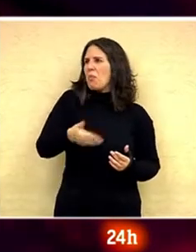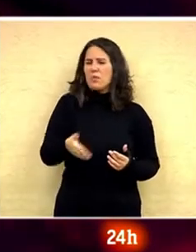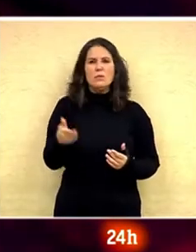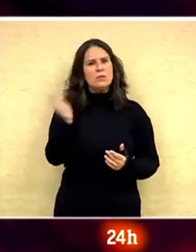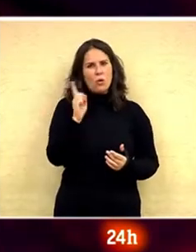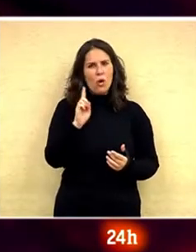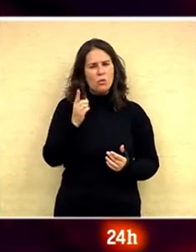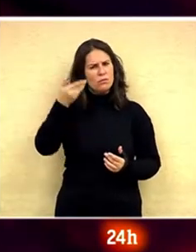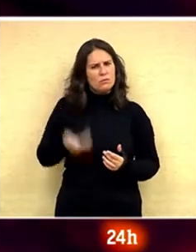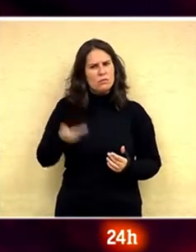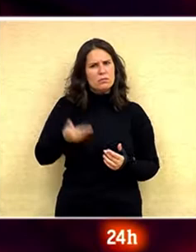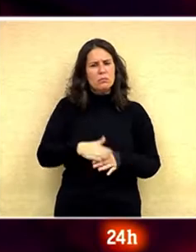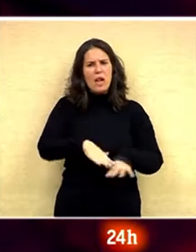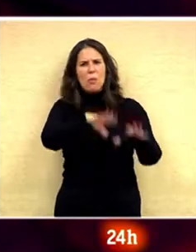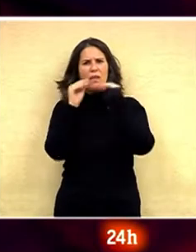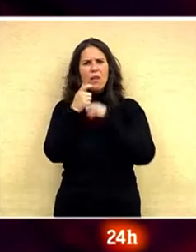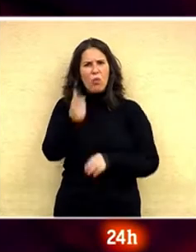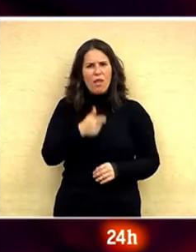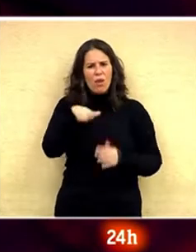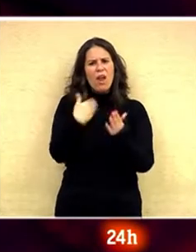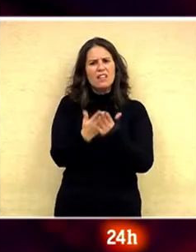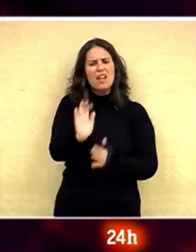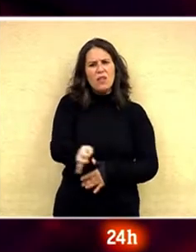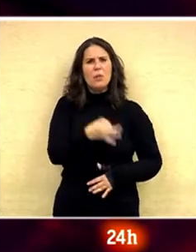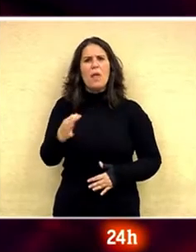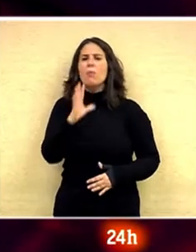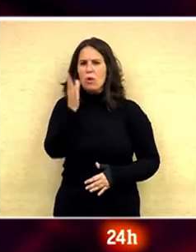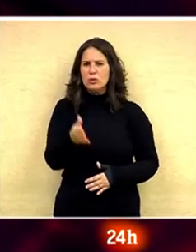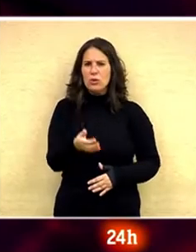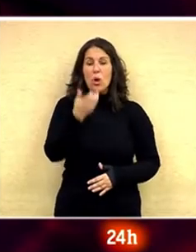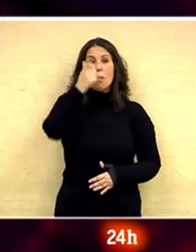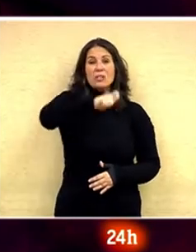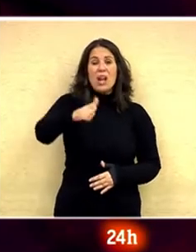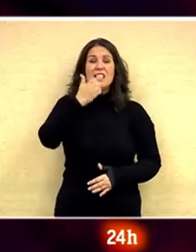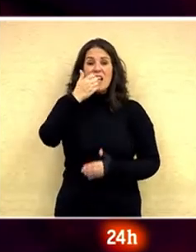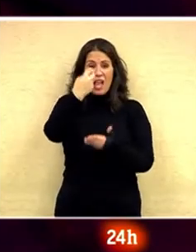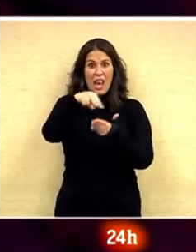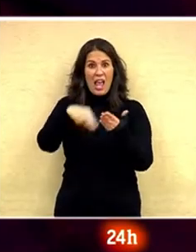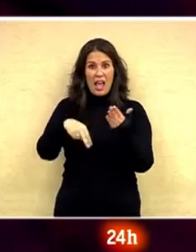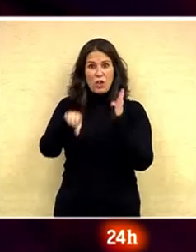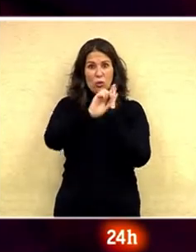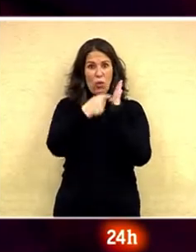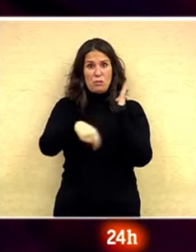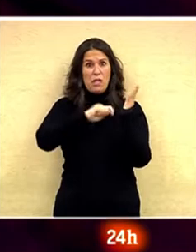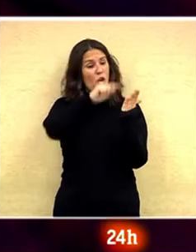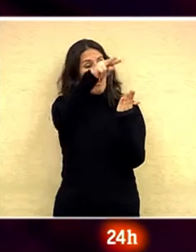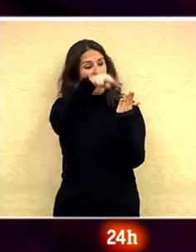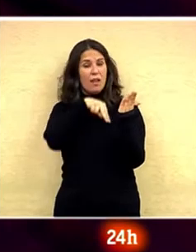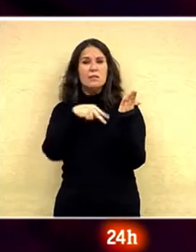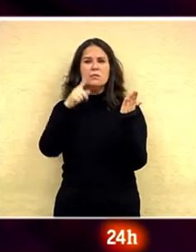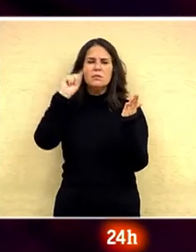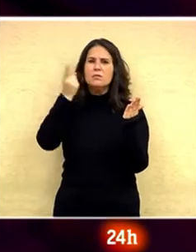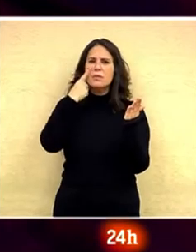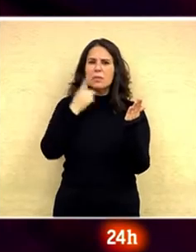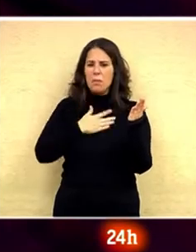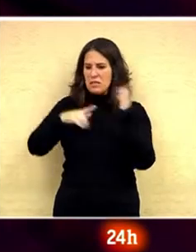para comprender su duración y su efectividad. Quien lea la Constitución española observará que la mayor parte